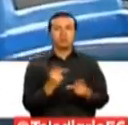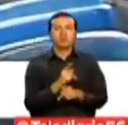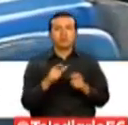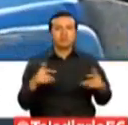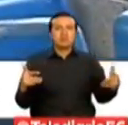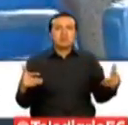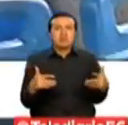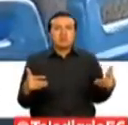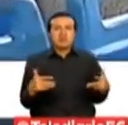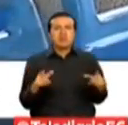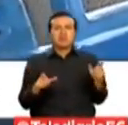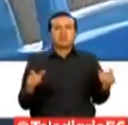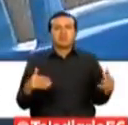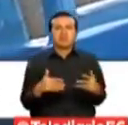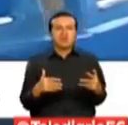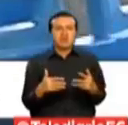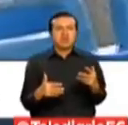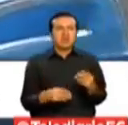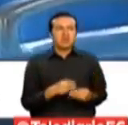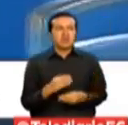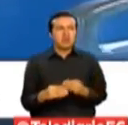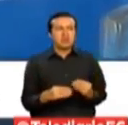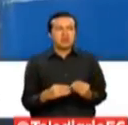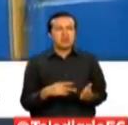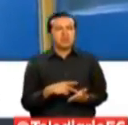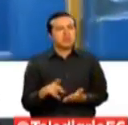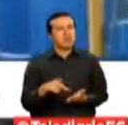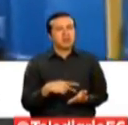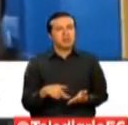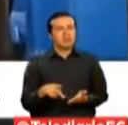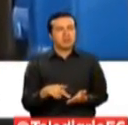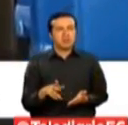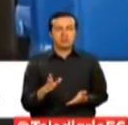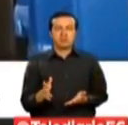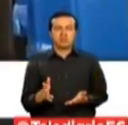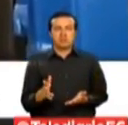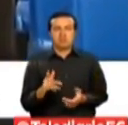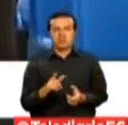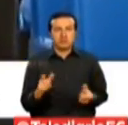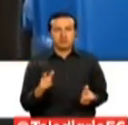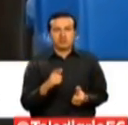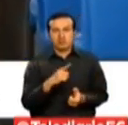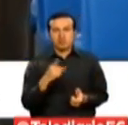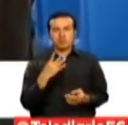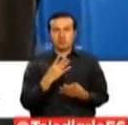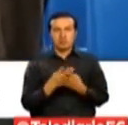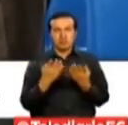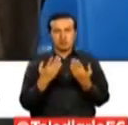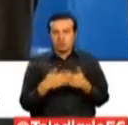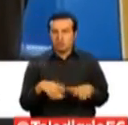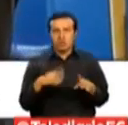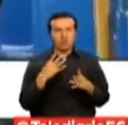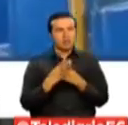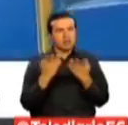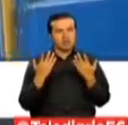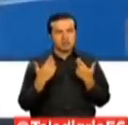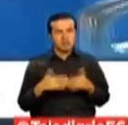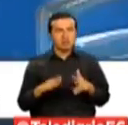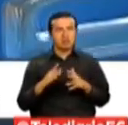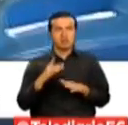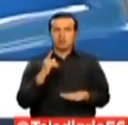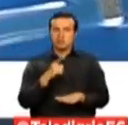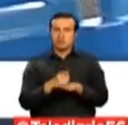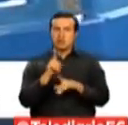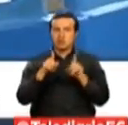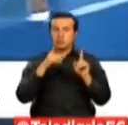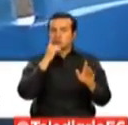temor ellos puedan tener seguridad. Pero estos ciudadanos ya están puestos tras las rejas, se han